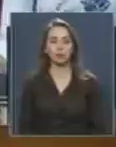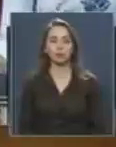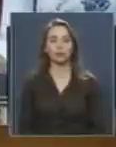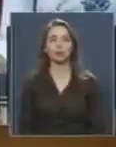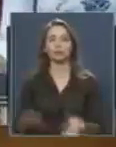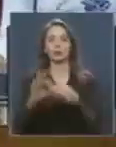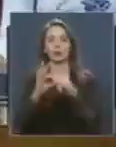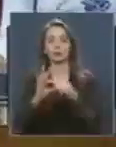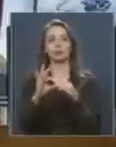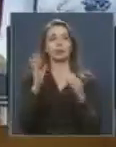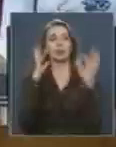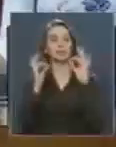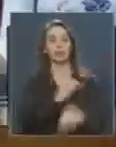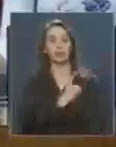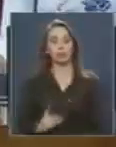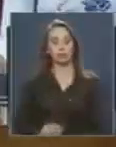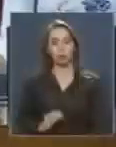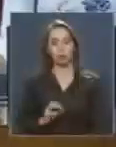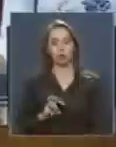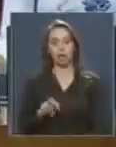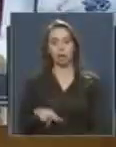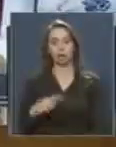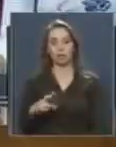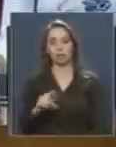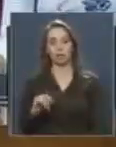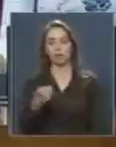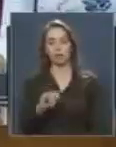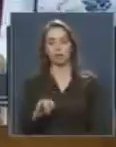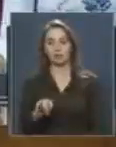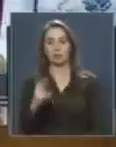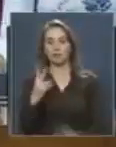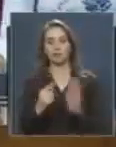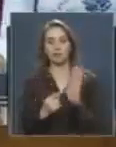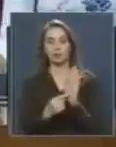Gracias, señora diputada, doña Carmen Hertz. En segundo lugar,